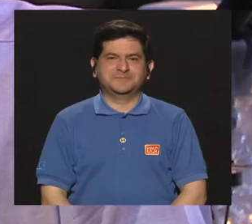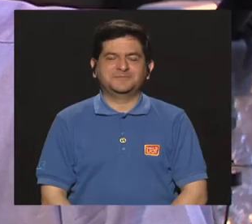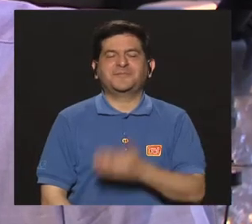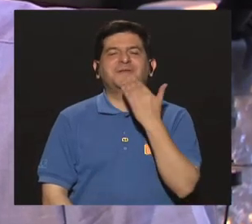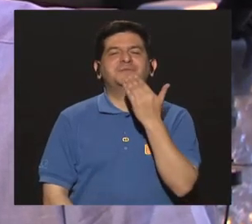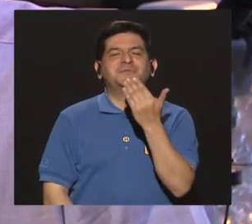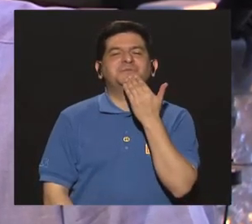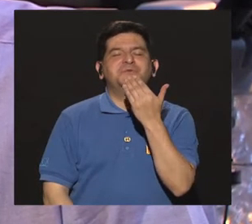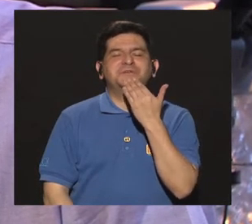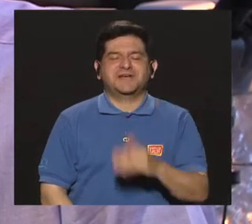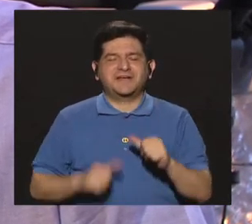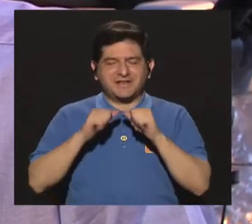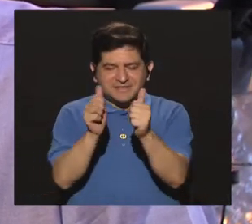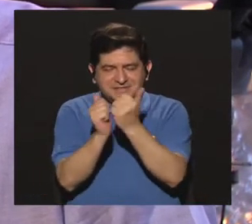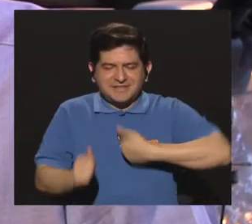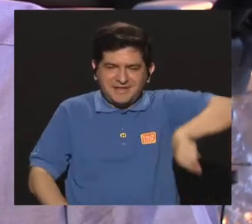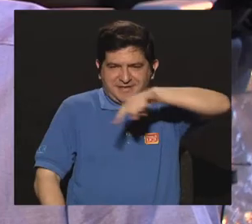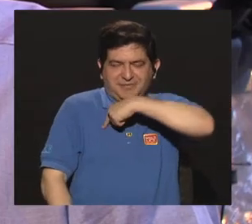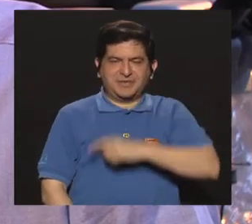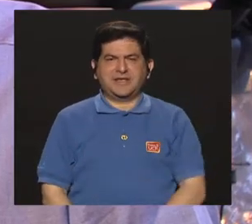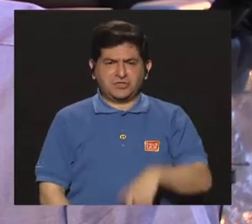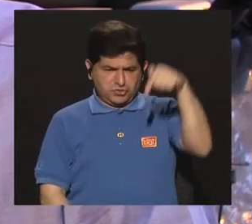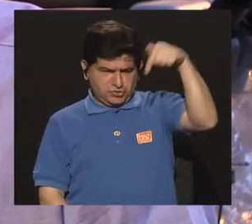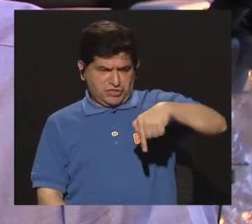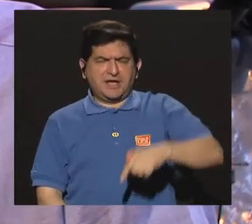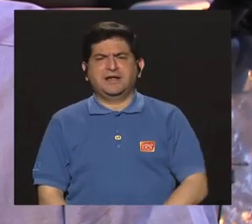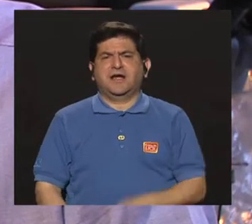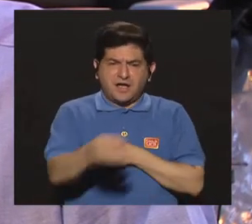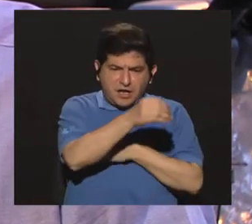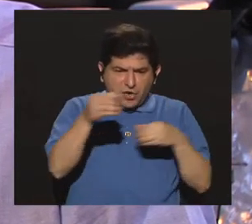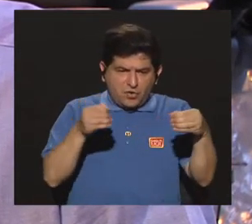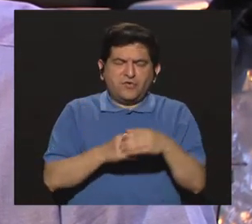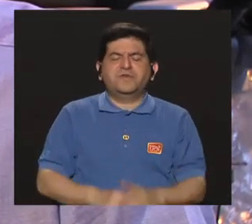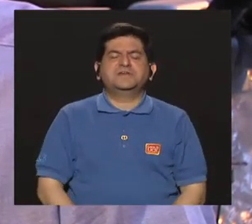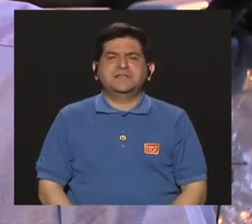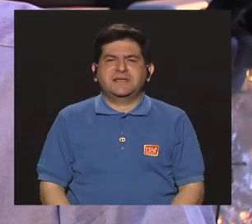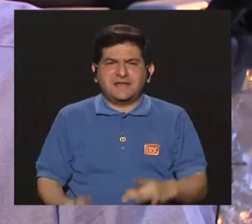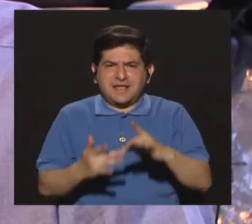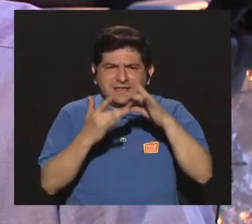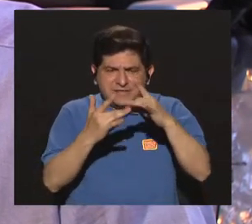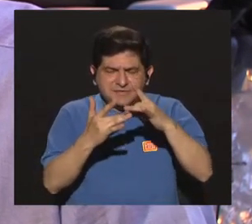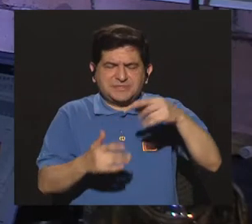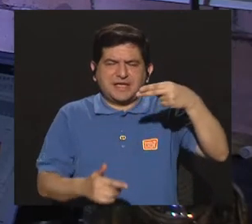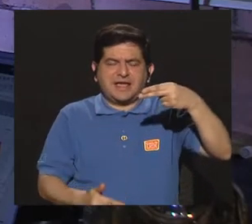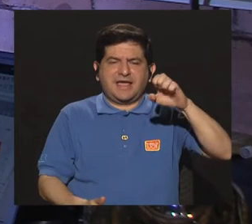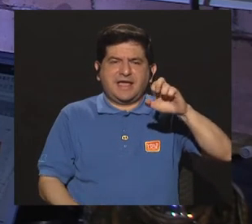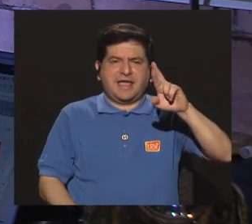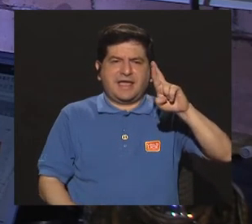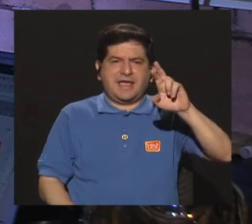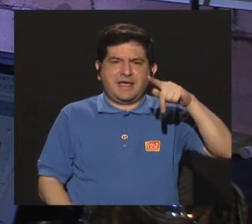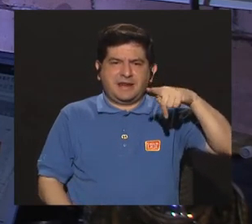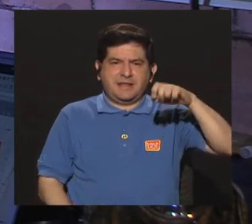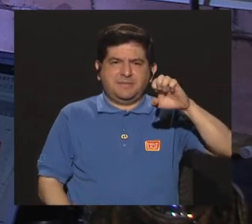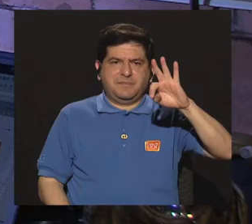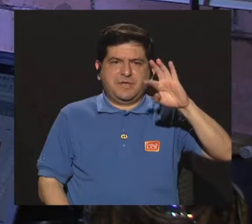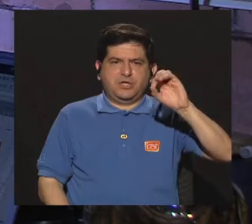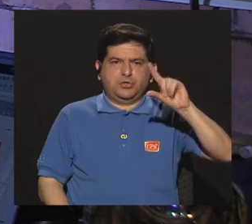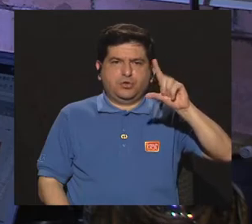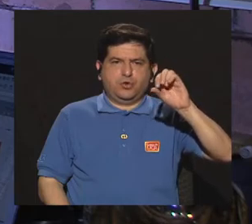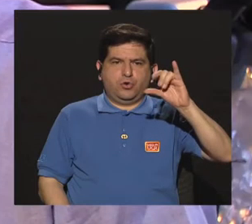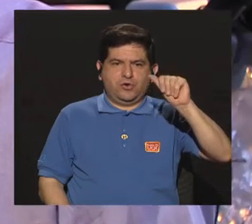muchas gracias por continuar con nosotros nos encontramos en la oficina el herpetólogo master gerardo chávez cordero